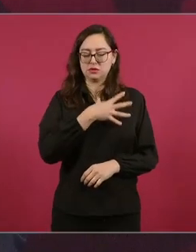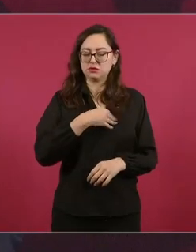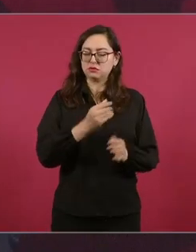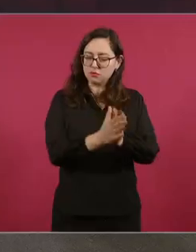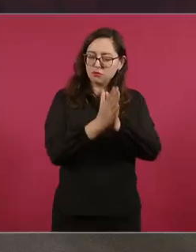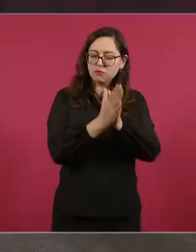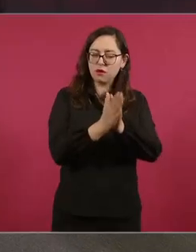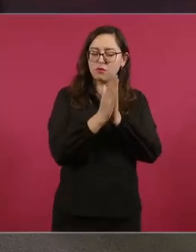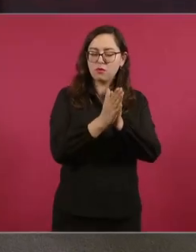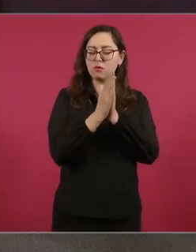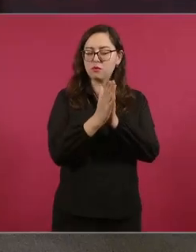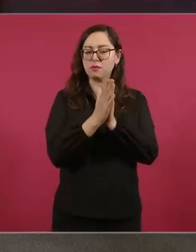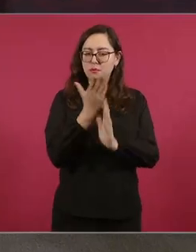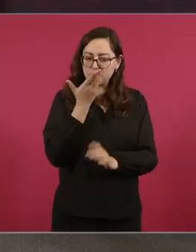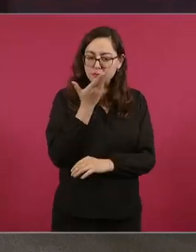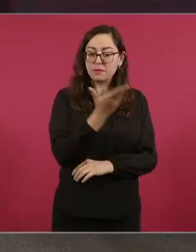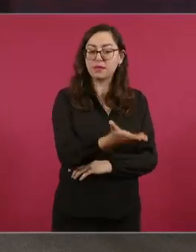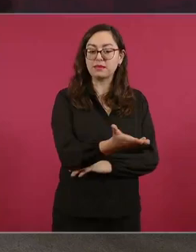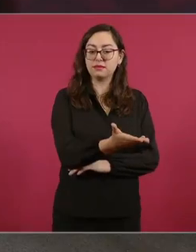Que